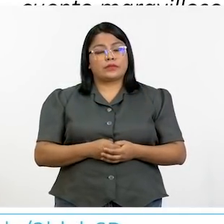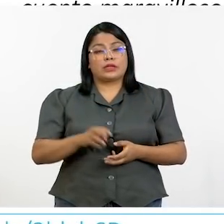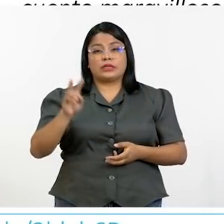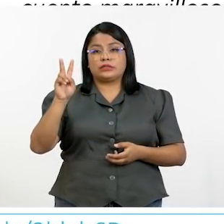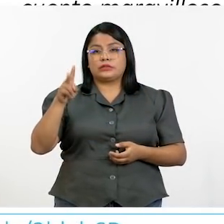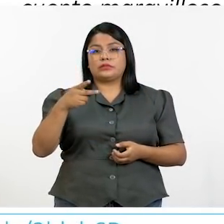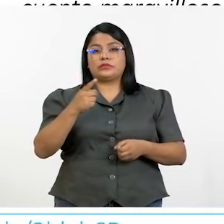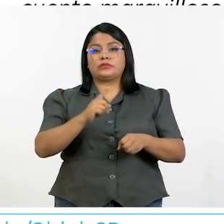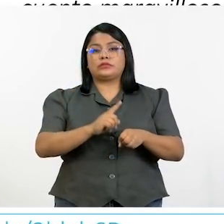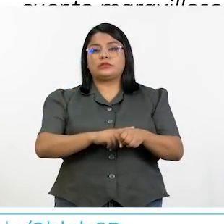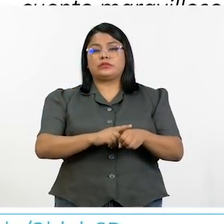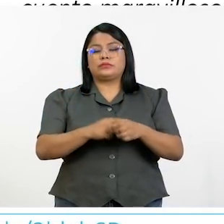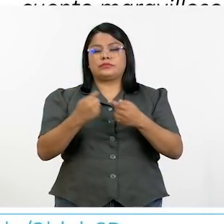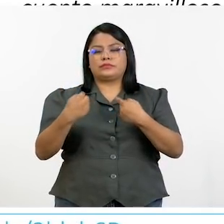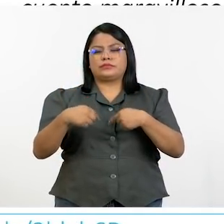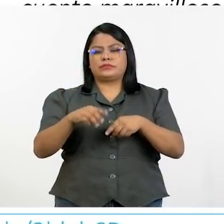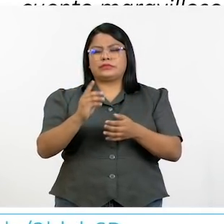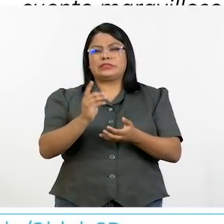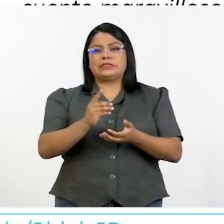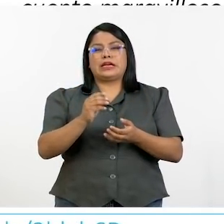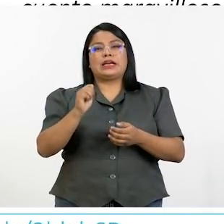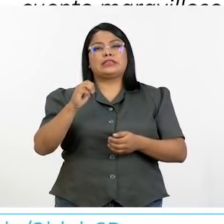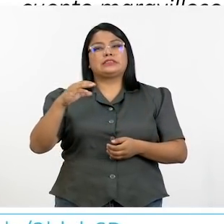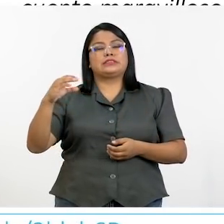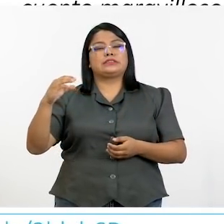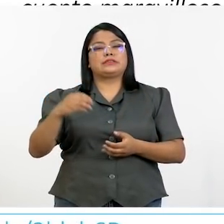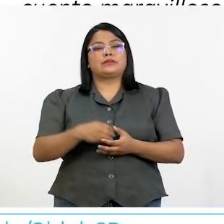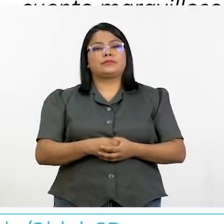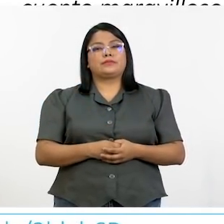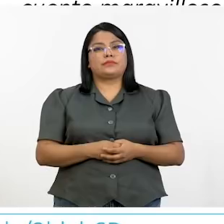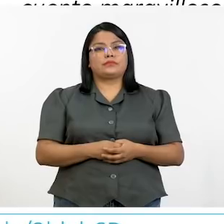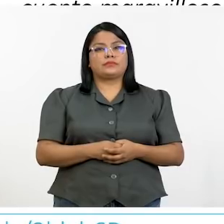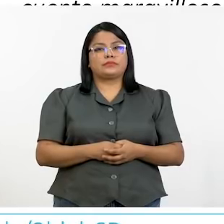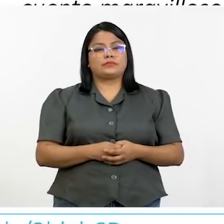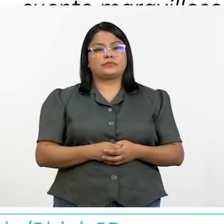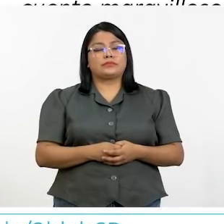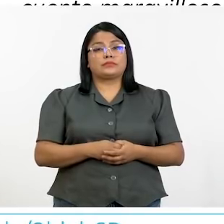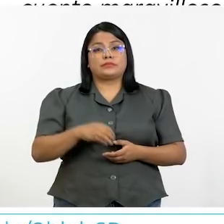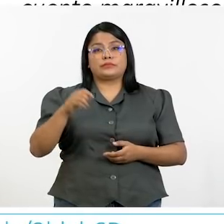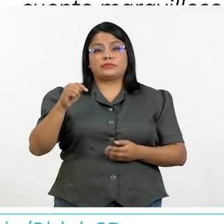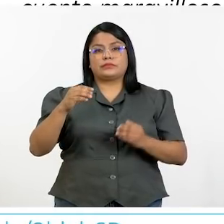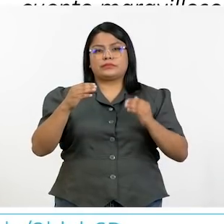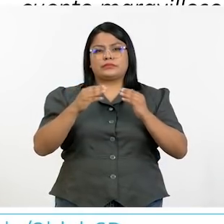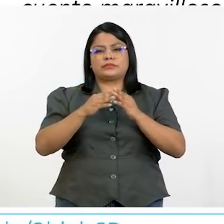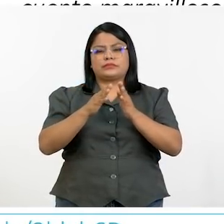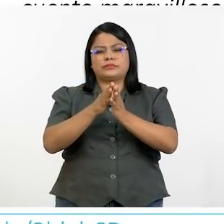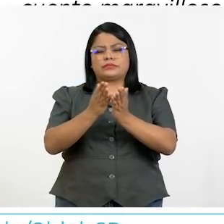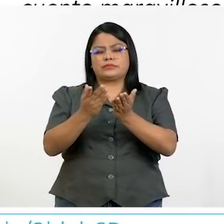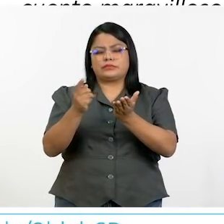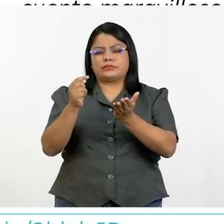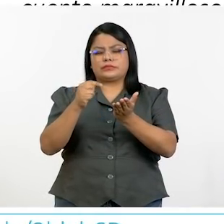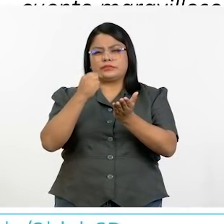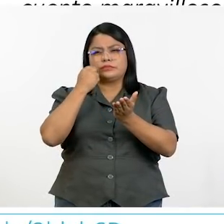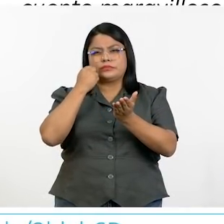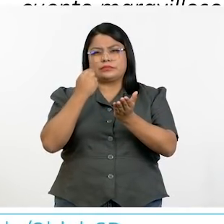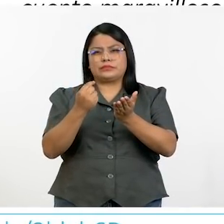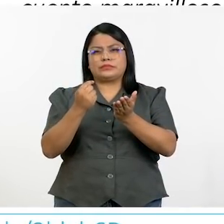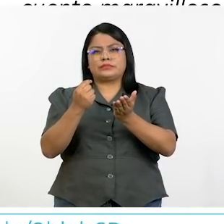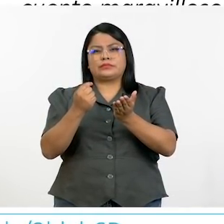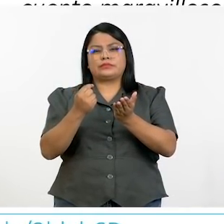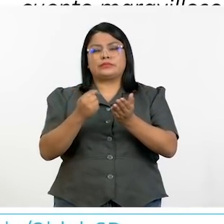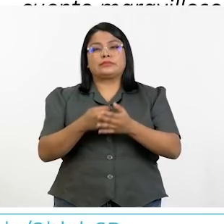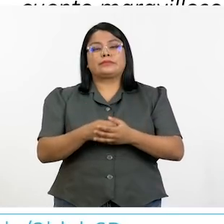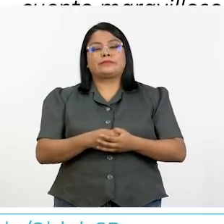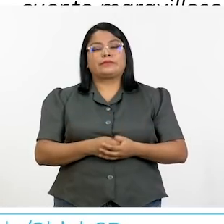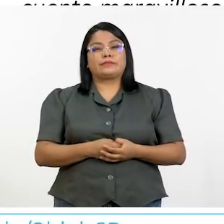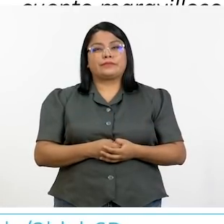es el segundo momento de la secuencia didáctica ACC. Esta sección, al igual que el libro de texto, se distingue por estar